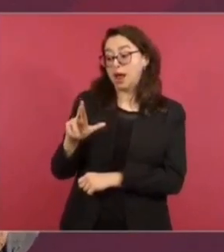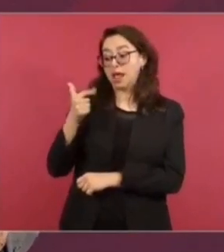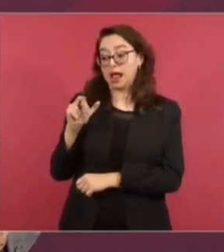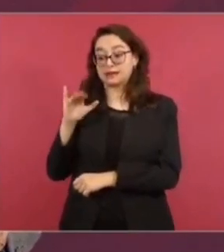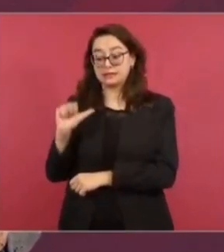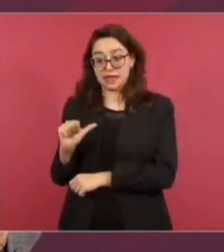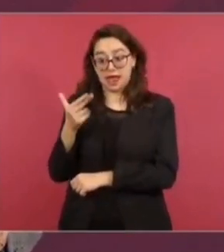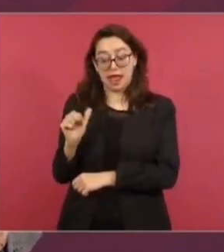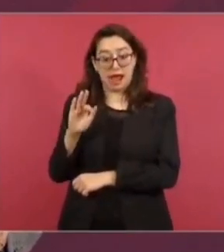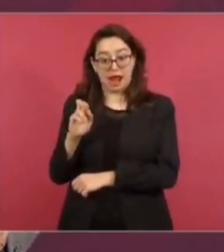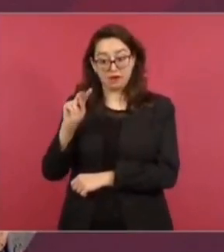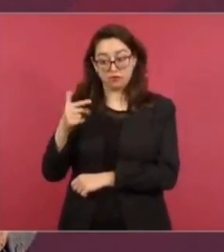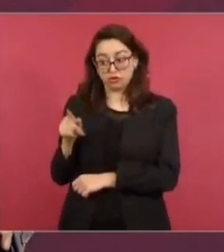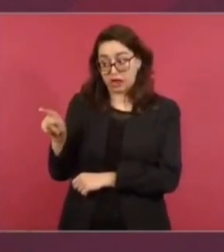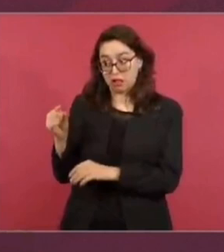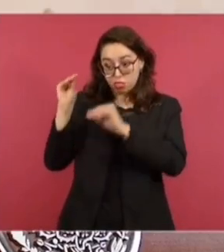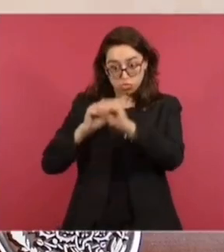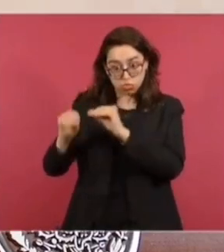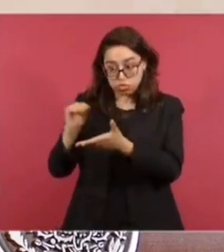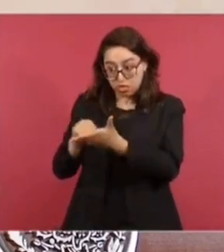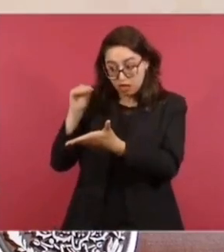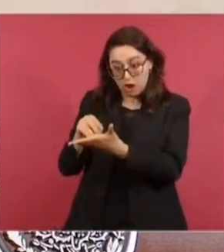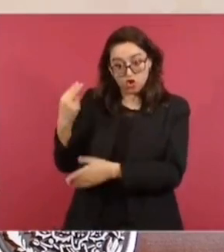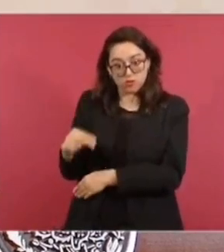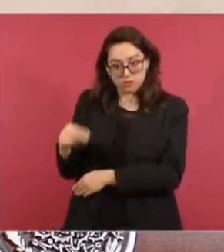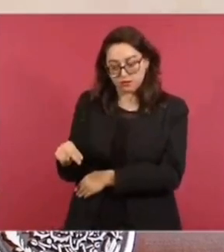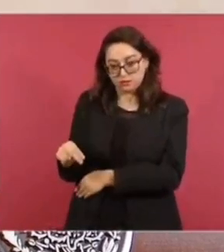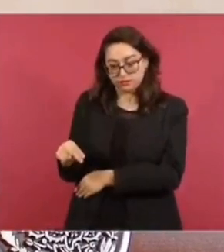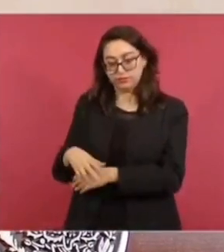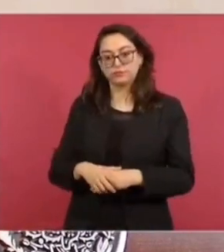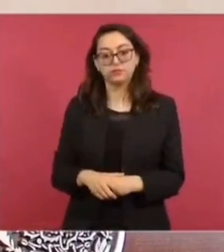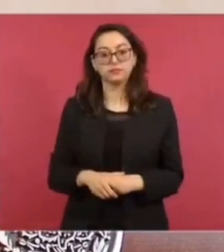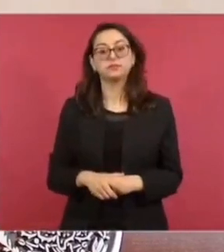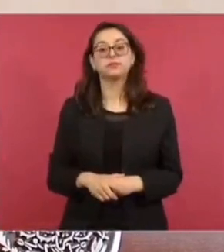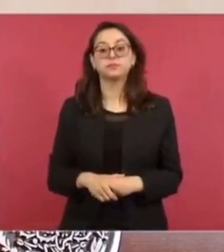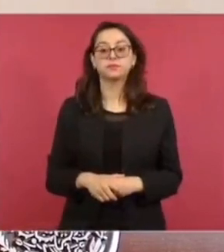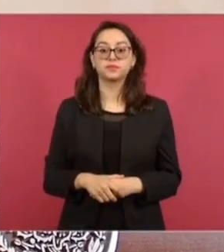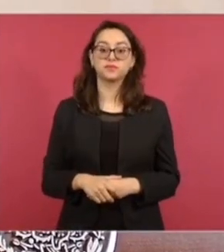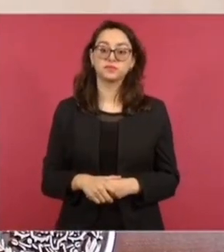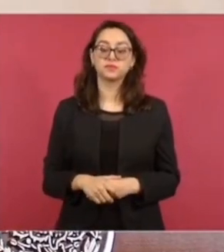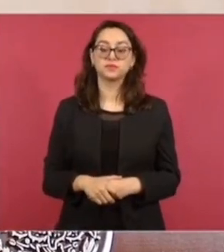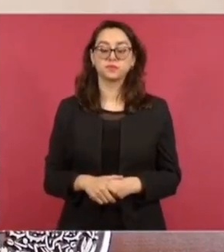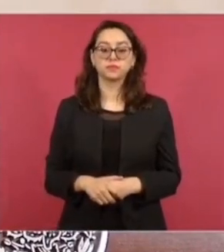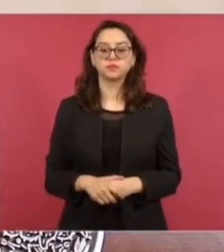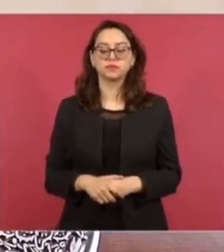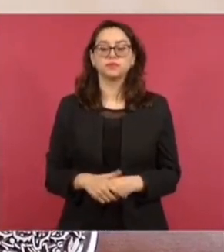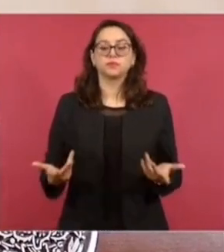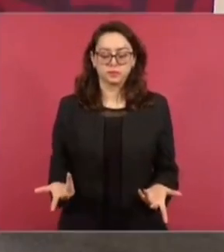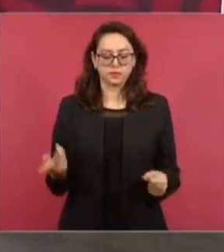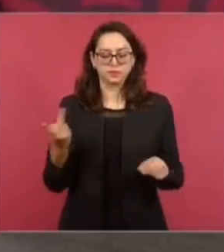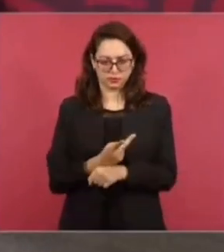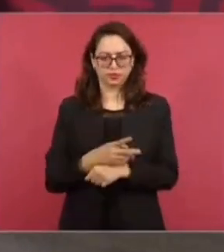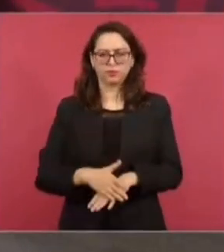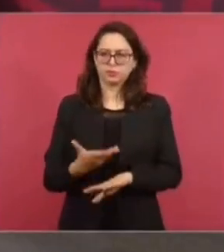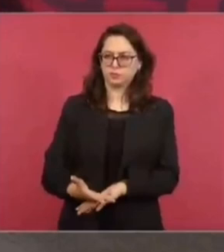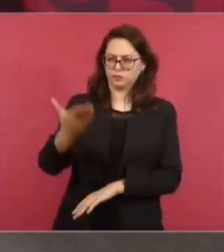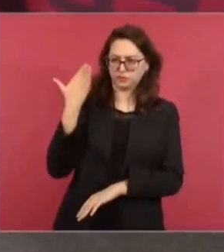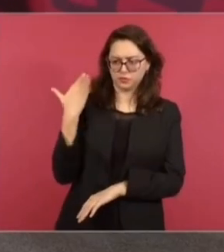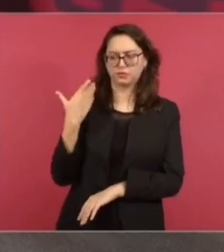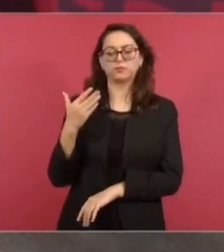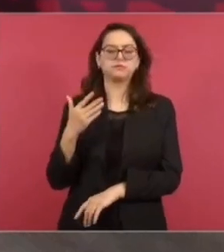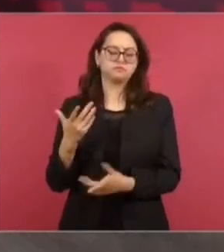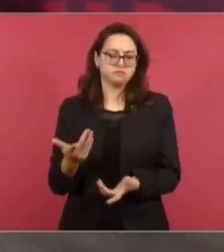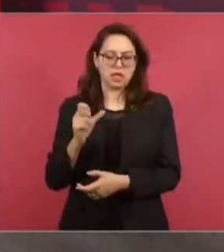realizando, aparece, y eso es lo que externó Alejandro Encinas, que hubo una reunión